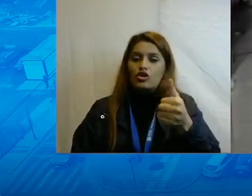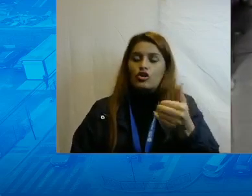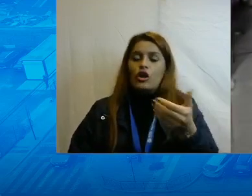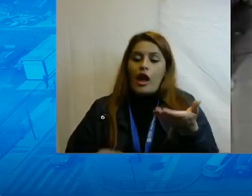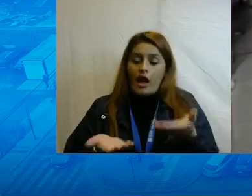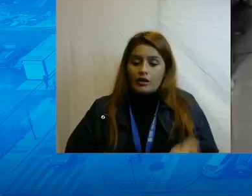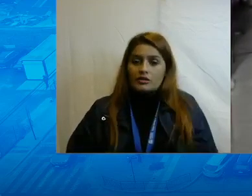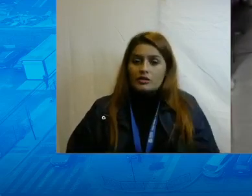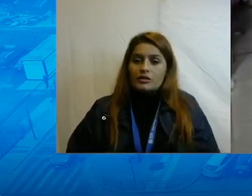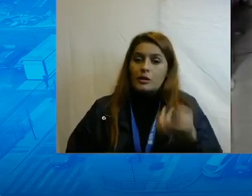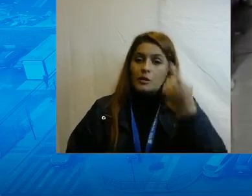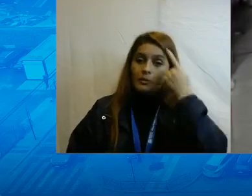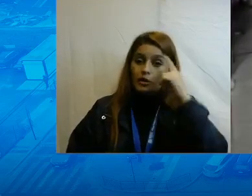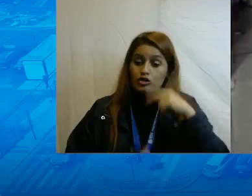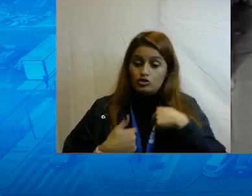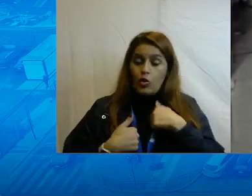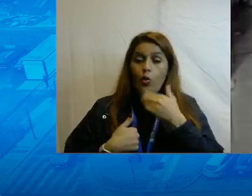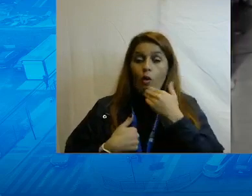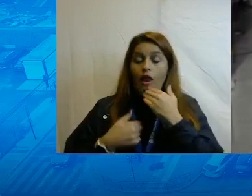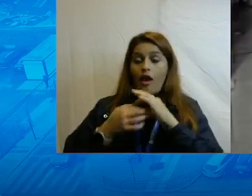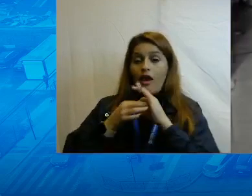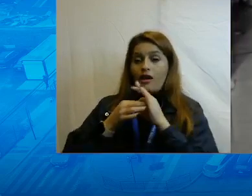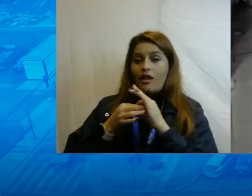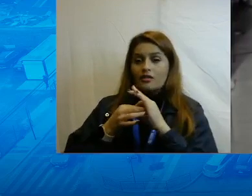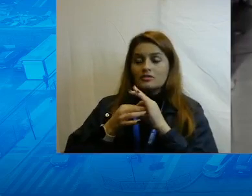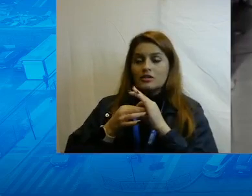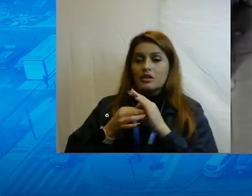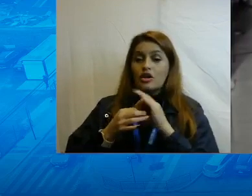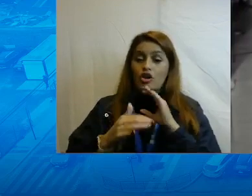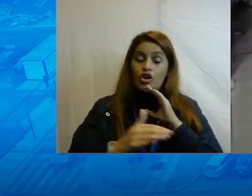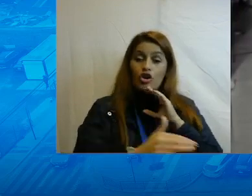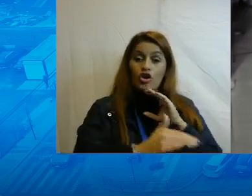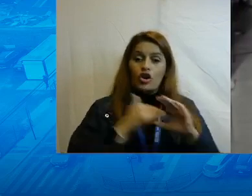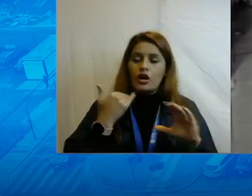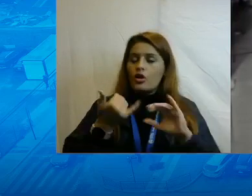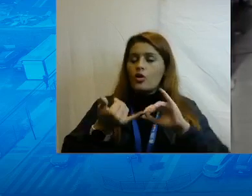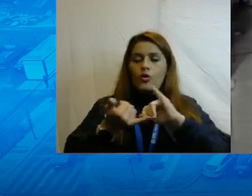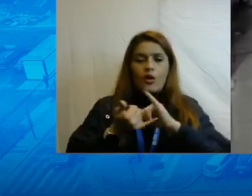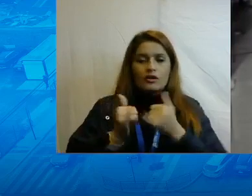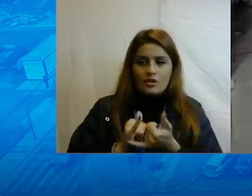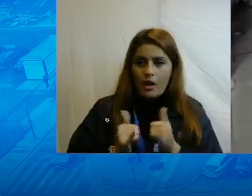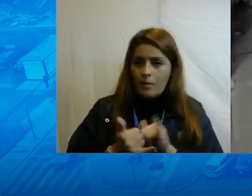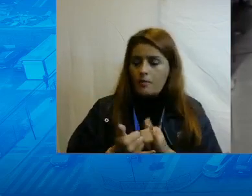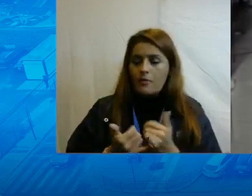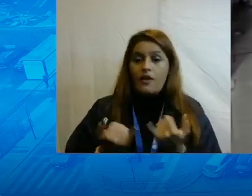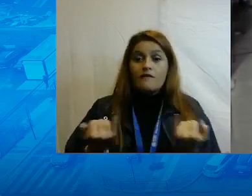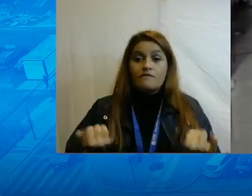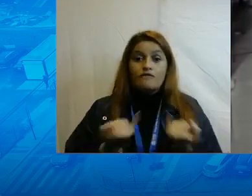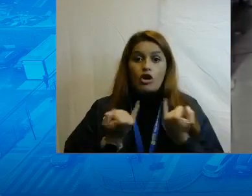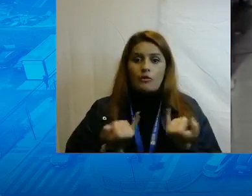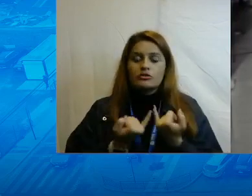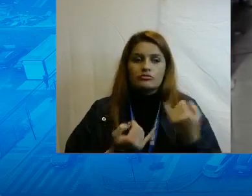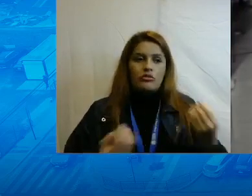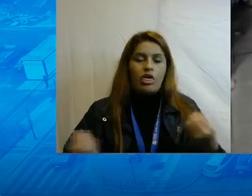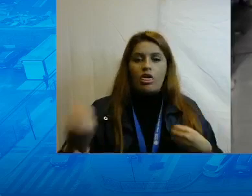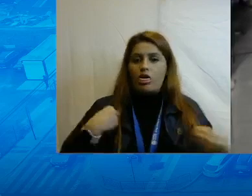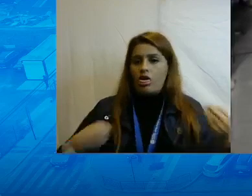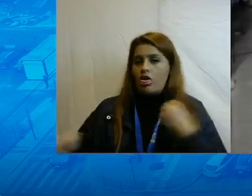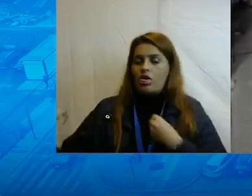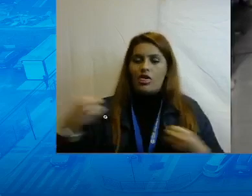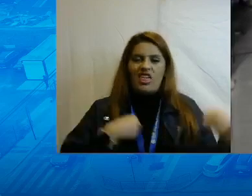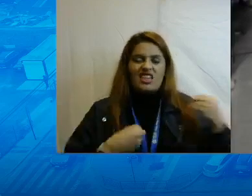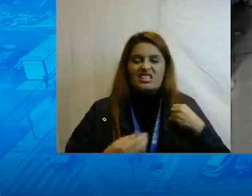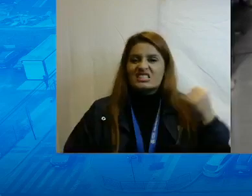yo claramente tengo que agradecer también que ante correo, WhatsApp, información que nos llega por todos lados,